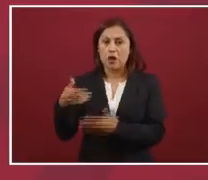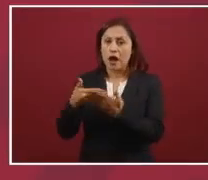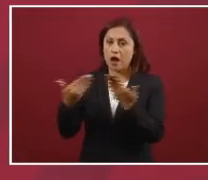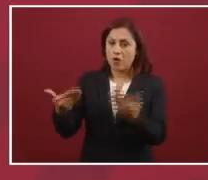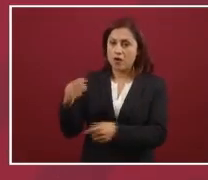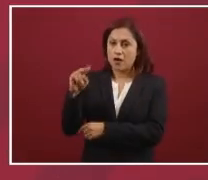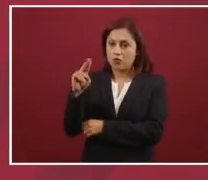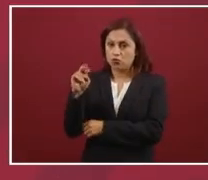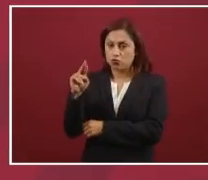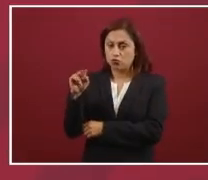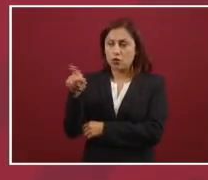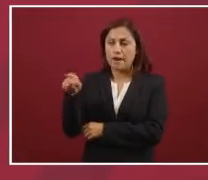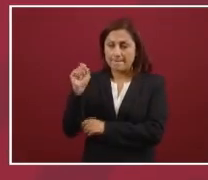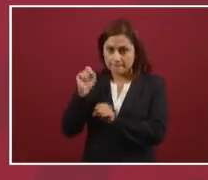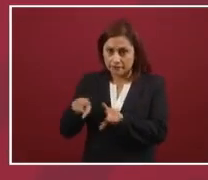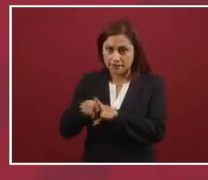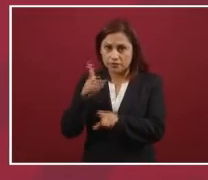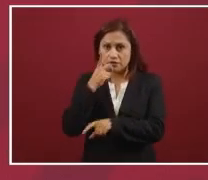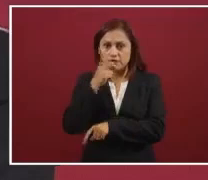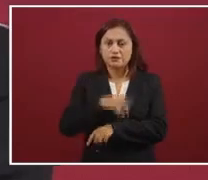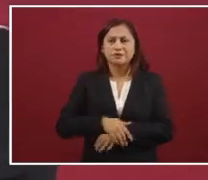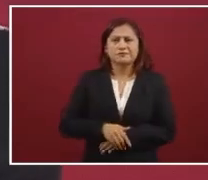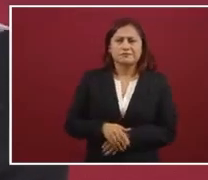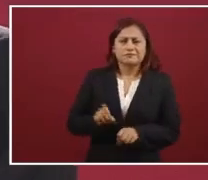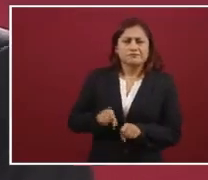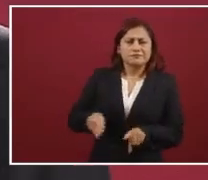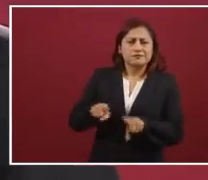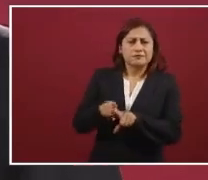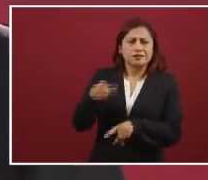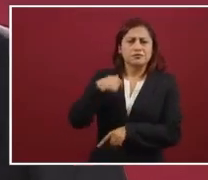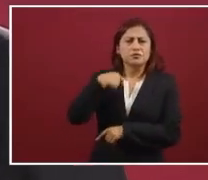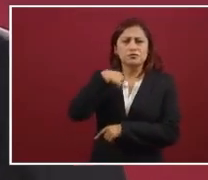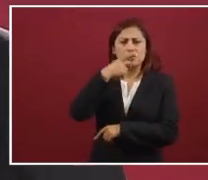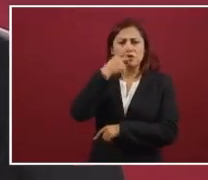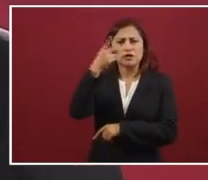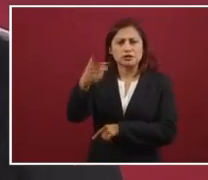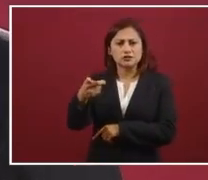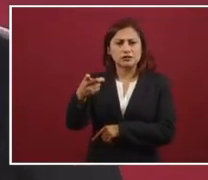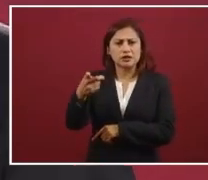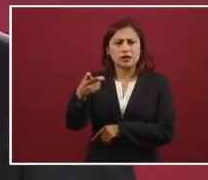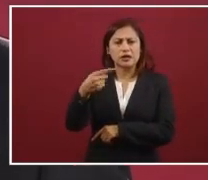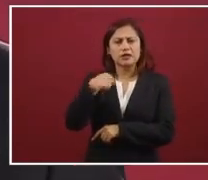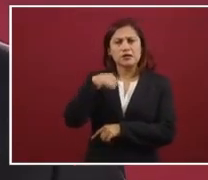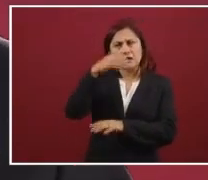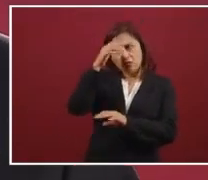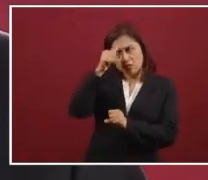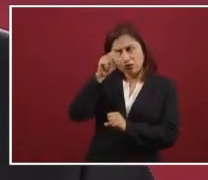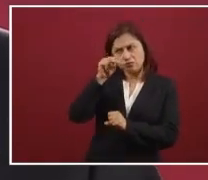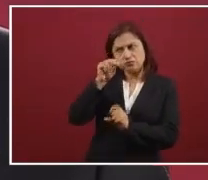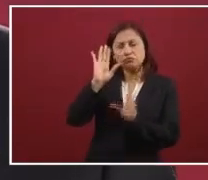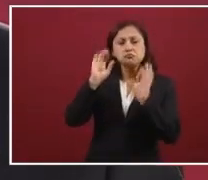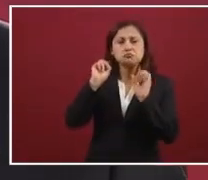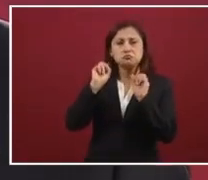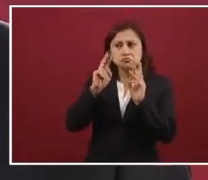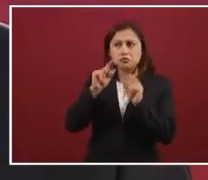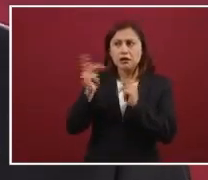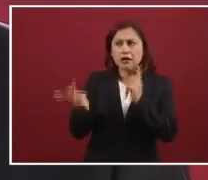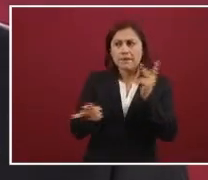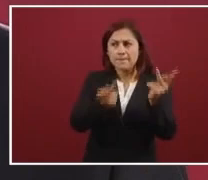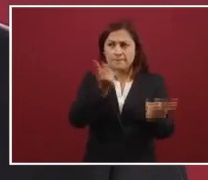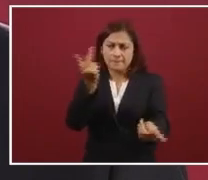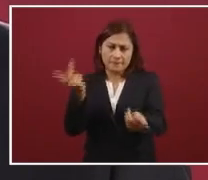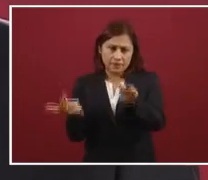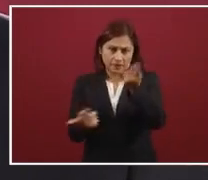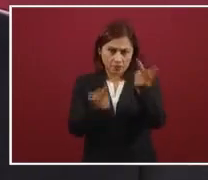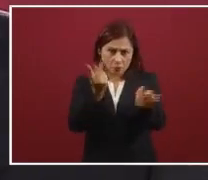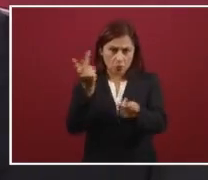acuerdo. Y luego se hizo una consulta y resultó que la mayoría de